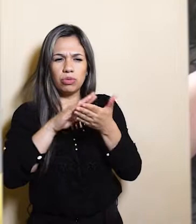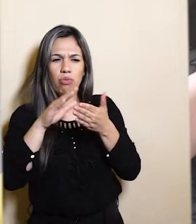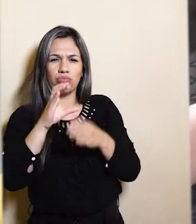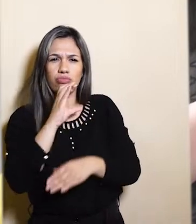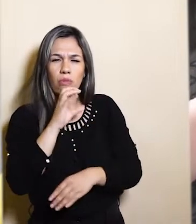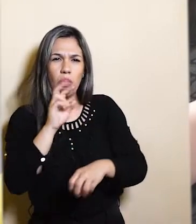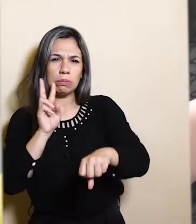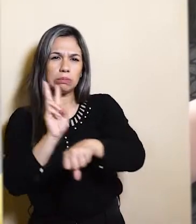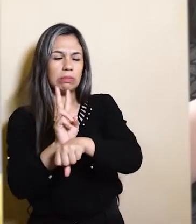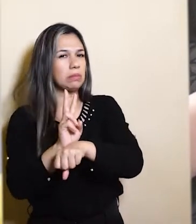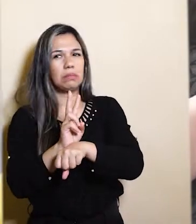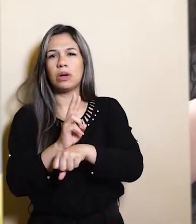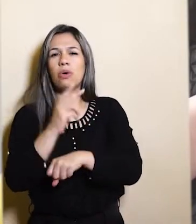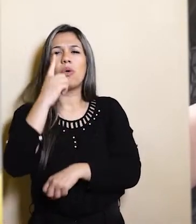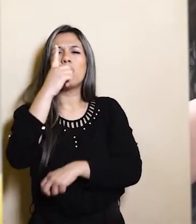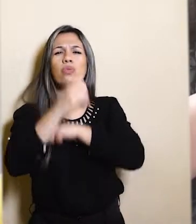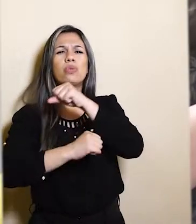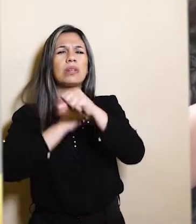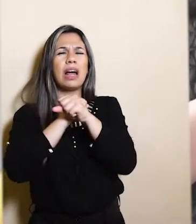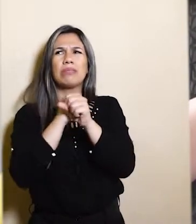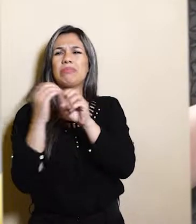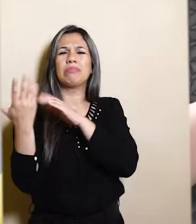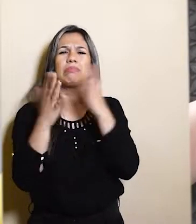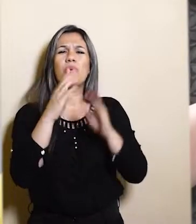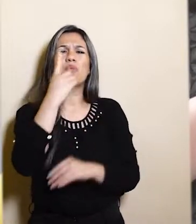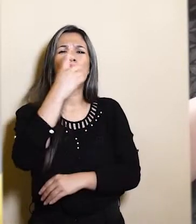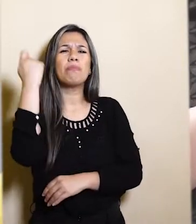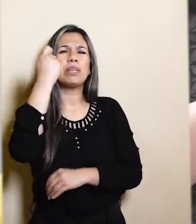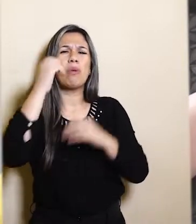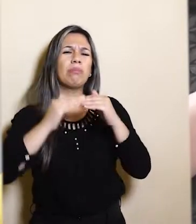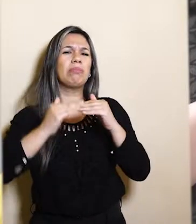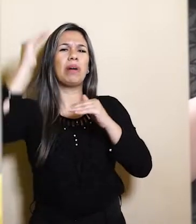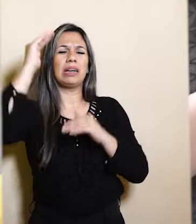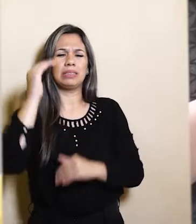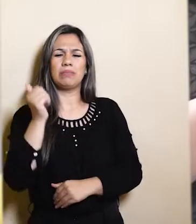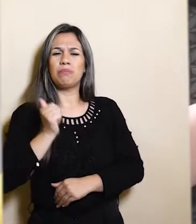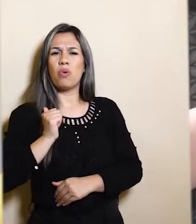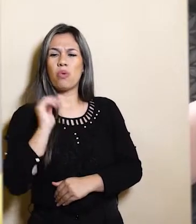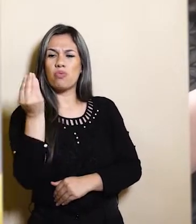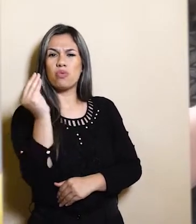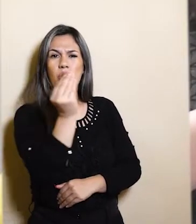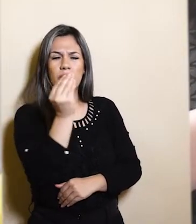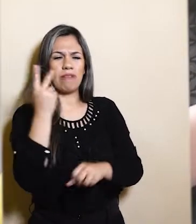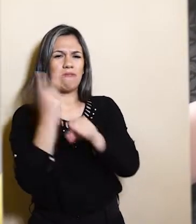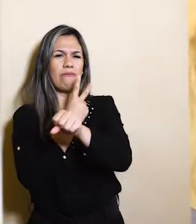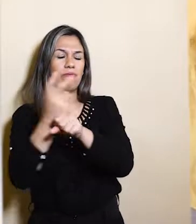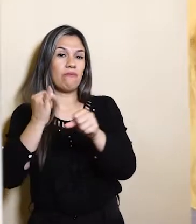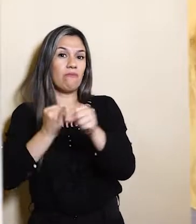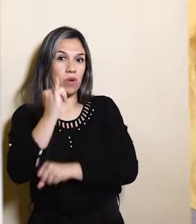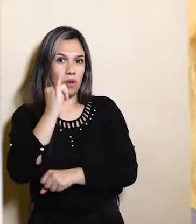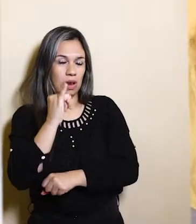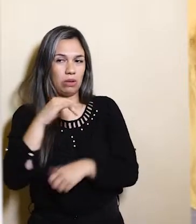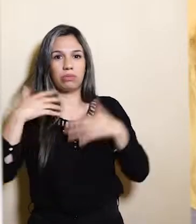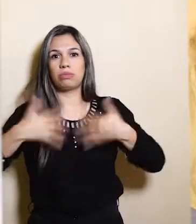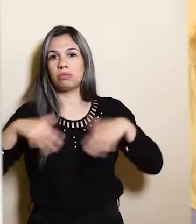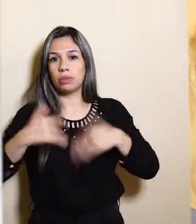que al año más de 1 millón de niñas y adolescentes son sometidas a violencia sexual, abusos sexuales